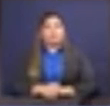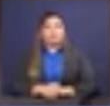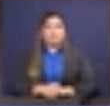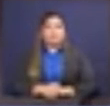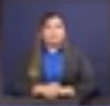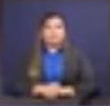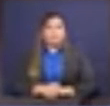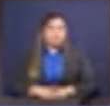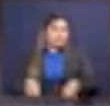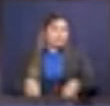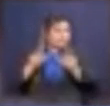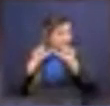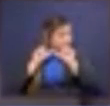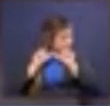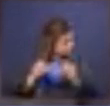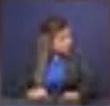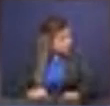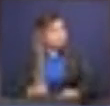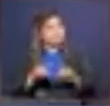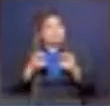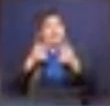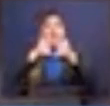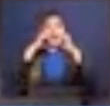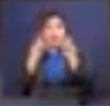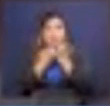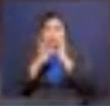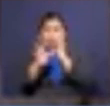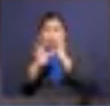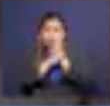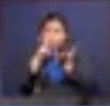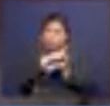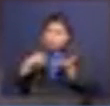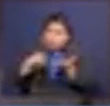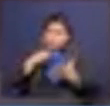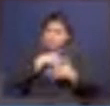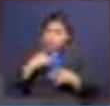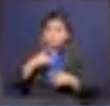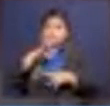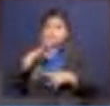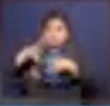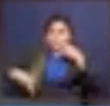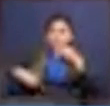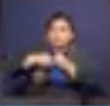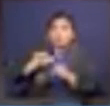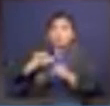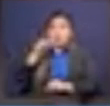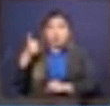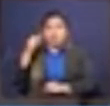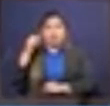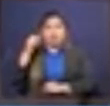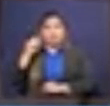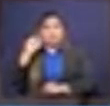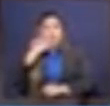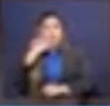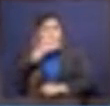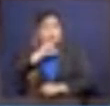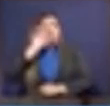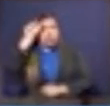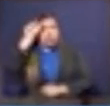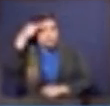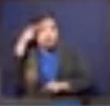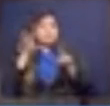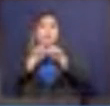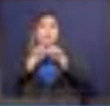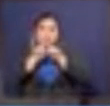O sea, sigue el equipo técnico de salud, se agregan otras autoridades del gobierno y también